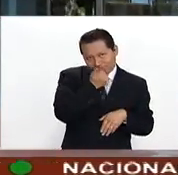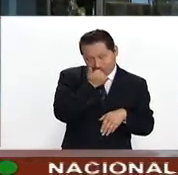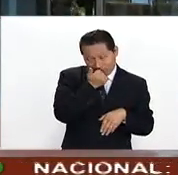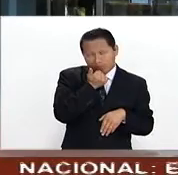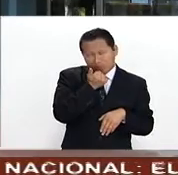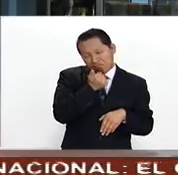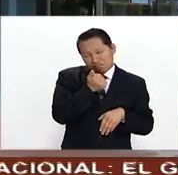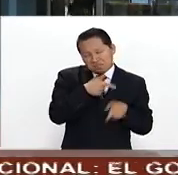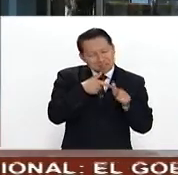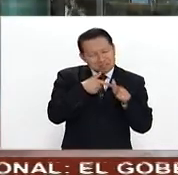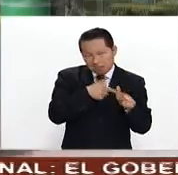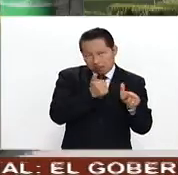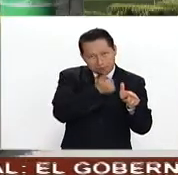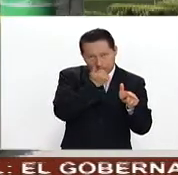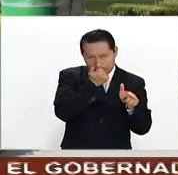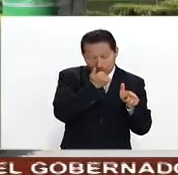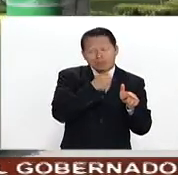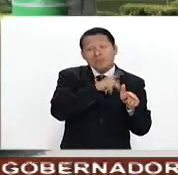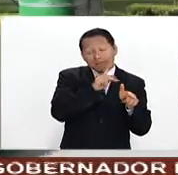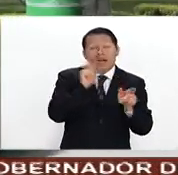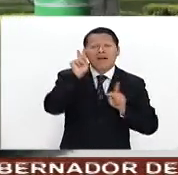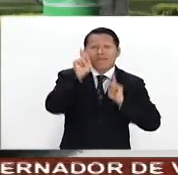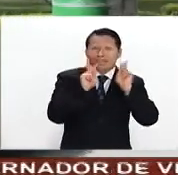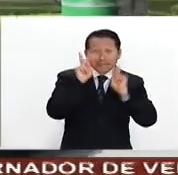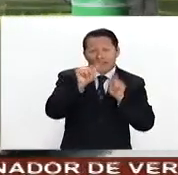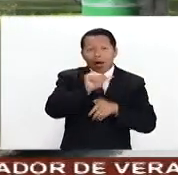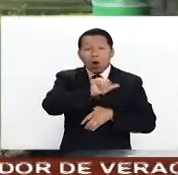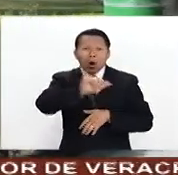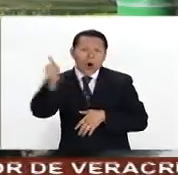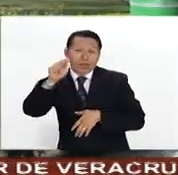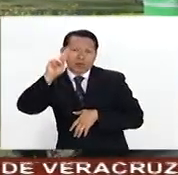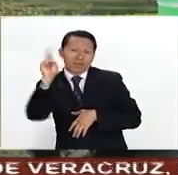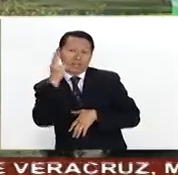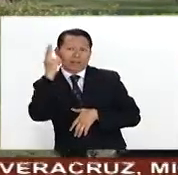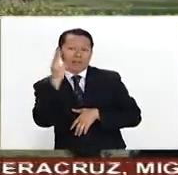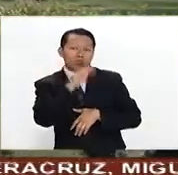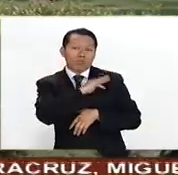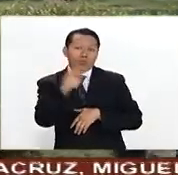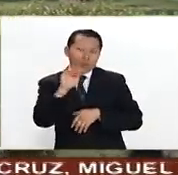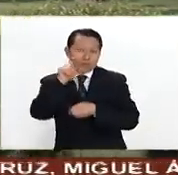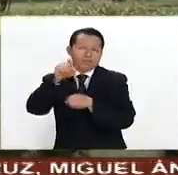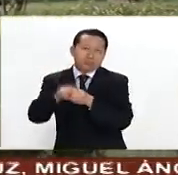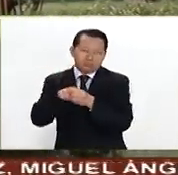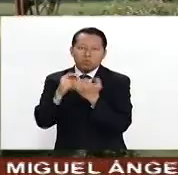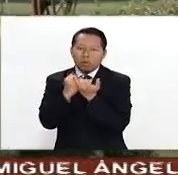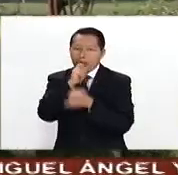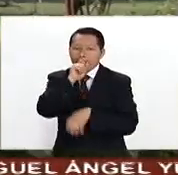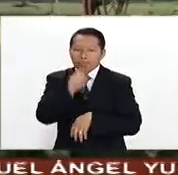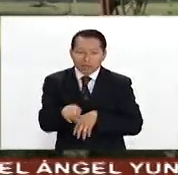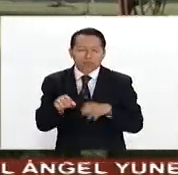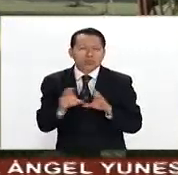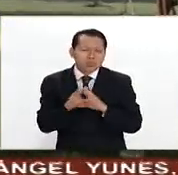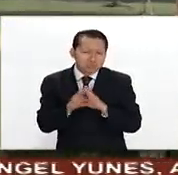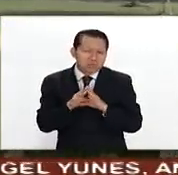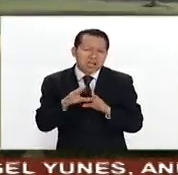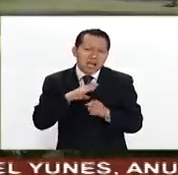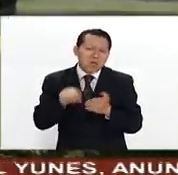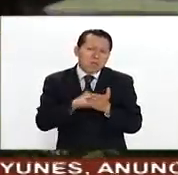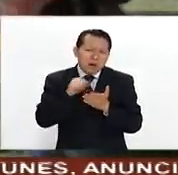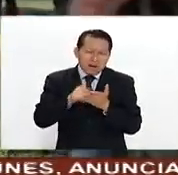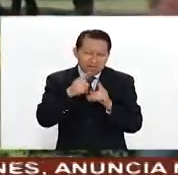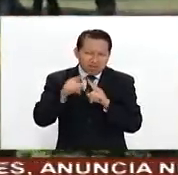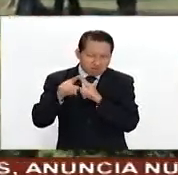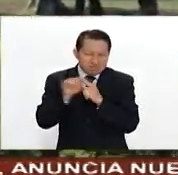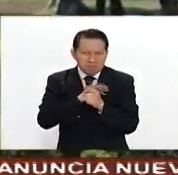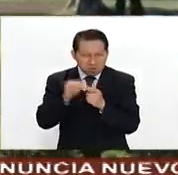no pierden su calidad de alumno. Y bueno, aquí ellos empiezan a convivir en un ambiente diferente. El alumno aquí